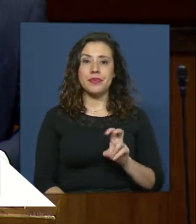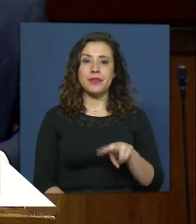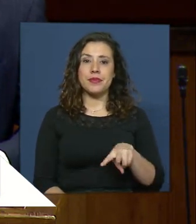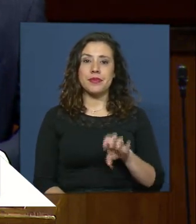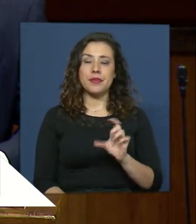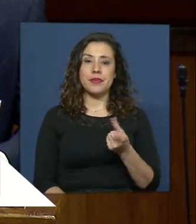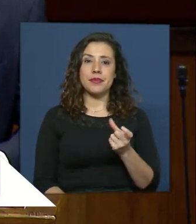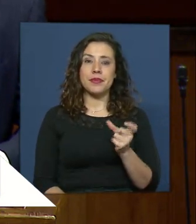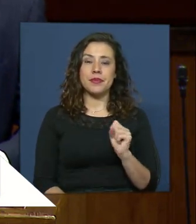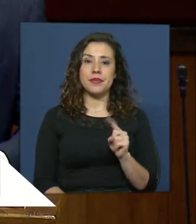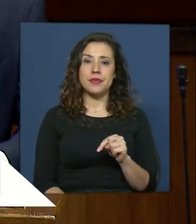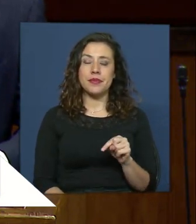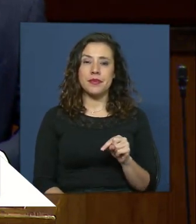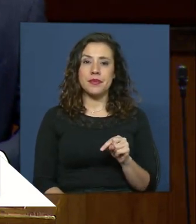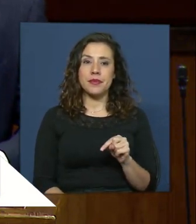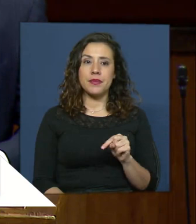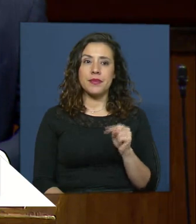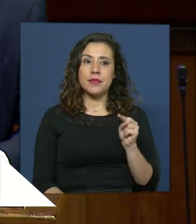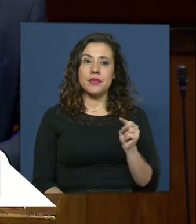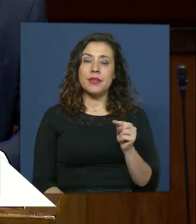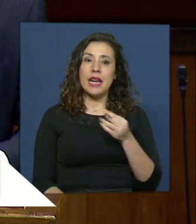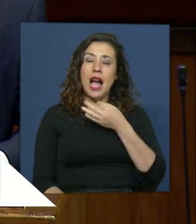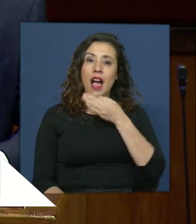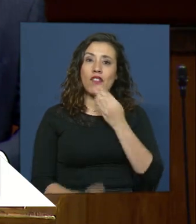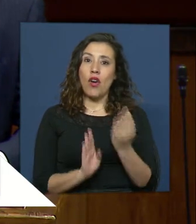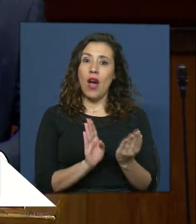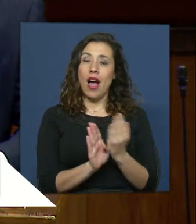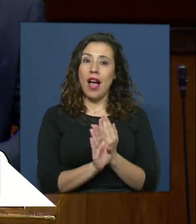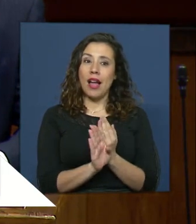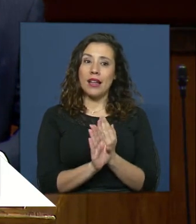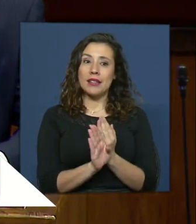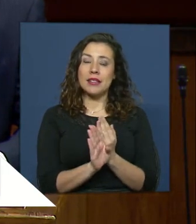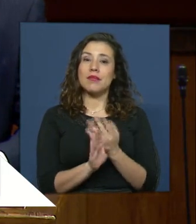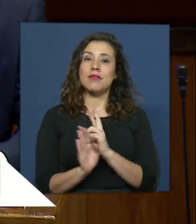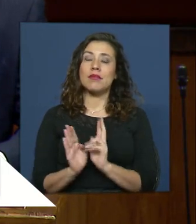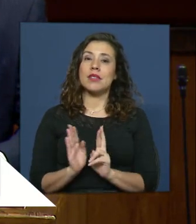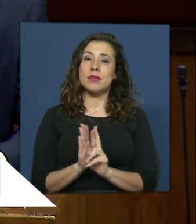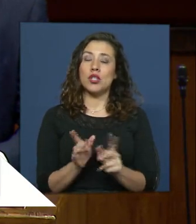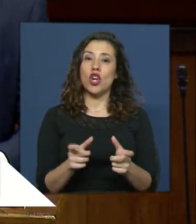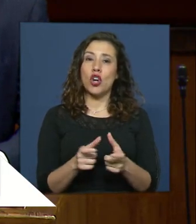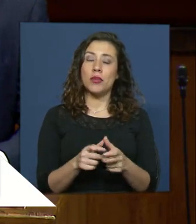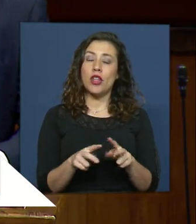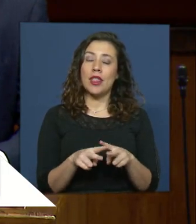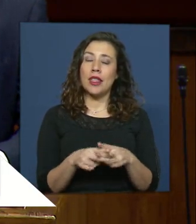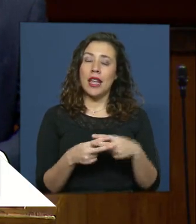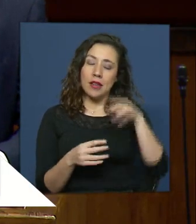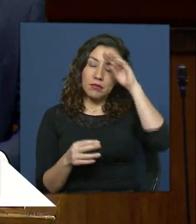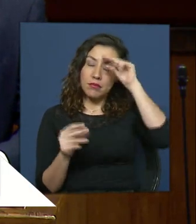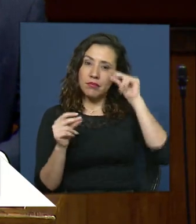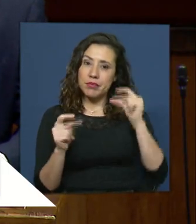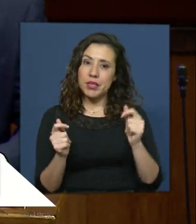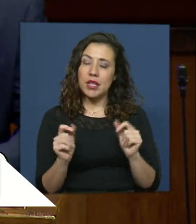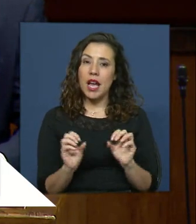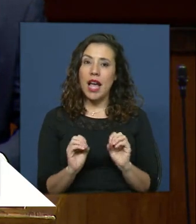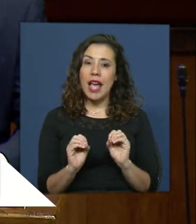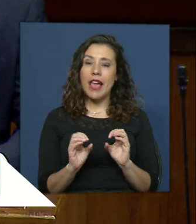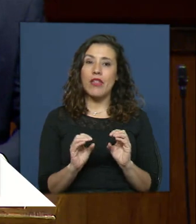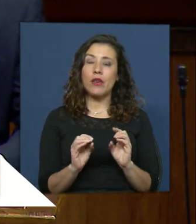Venega, que el cual me precedió en el uso de la palabra en nombre de la Comisión Técnica, la Comisión de Educación,